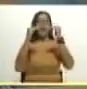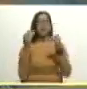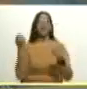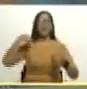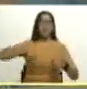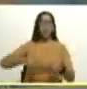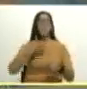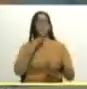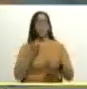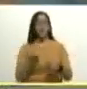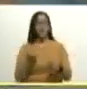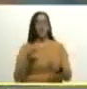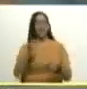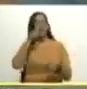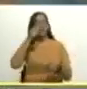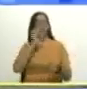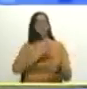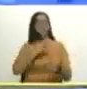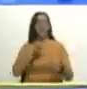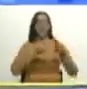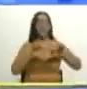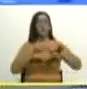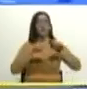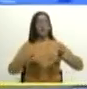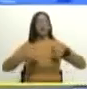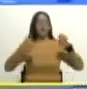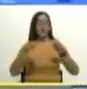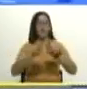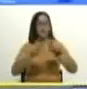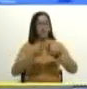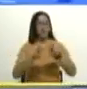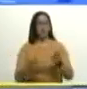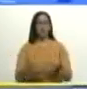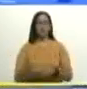para mejorar la seguridad social, para construir más vivienda,